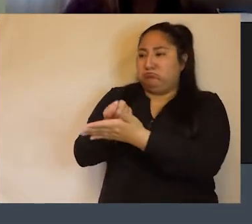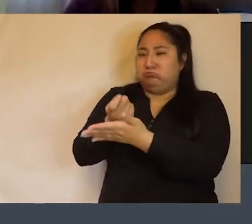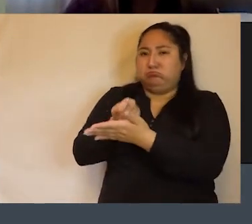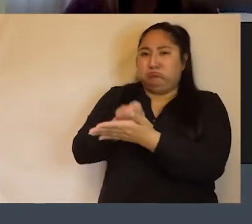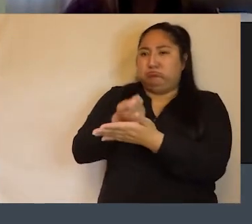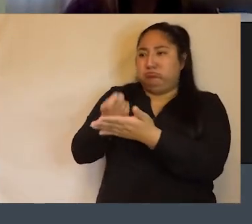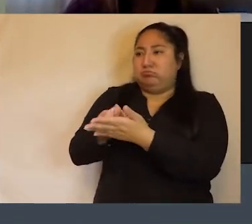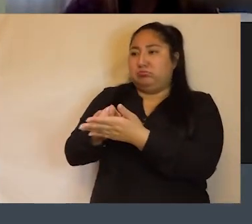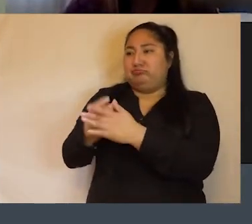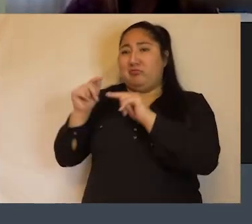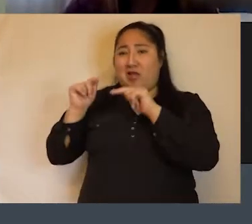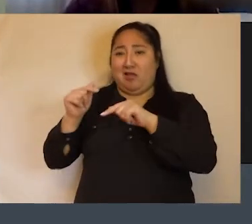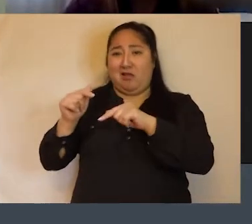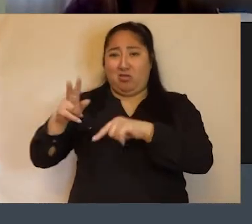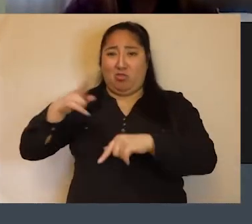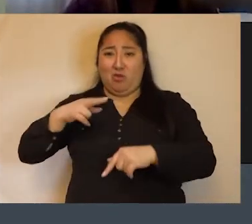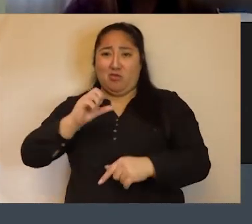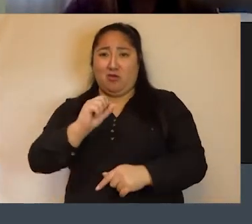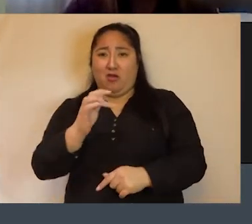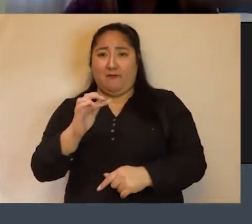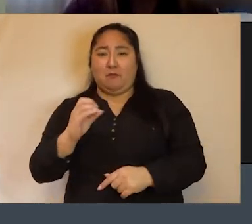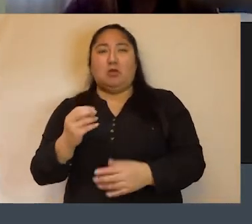a la vena, ¿sí? Sin tener